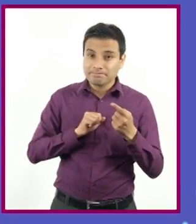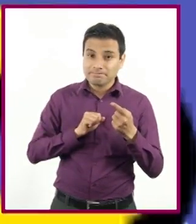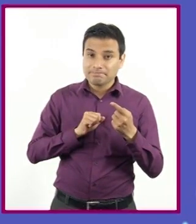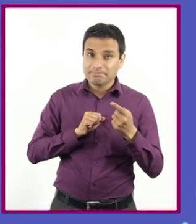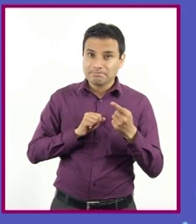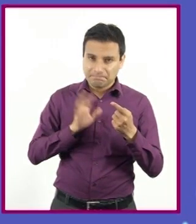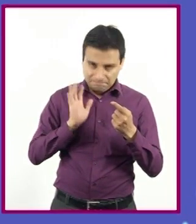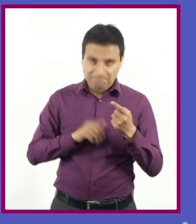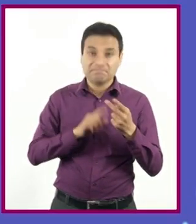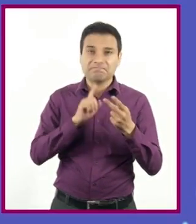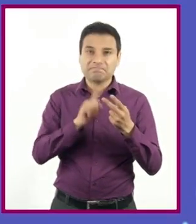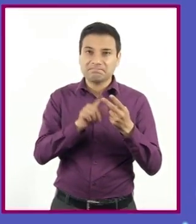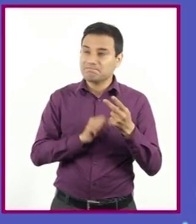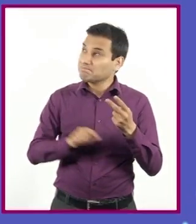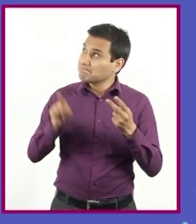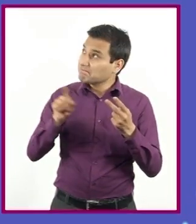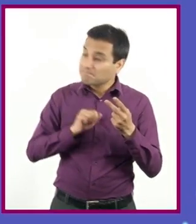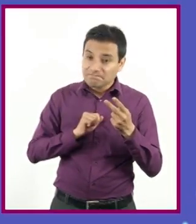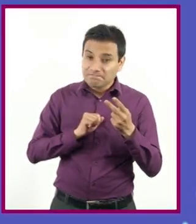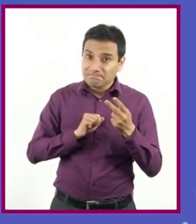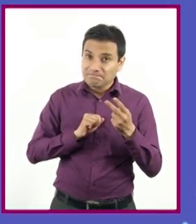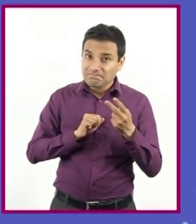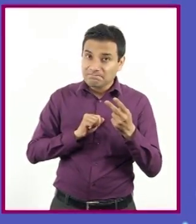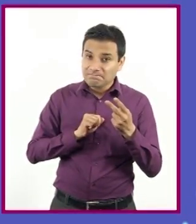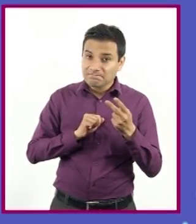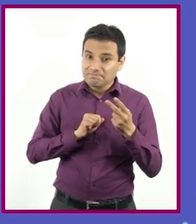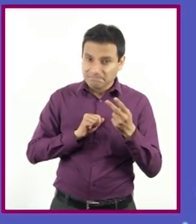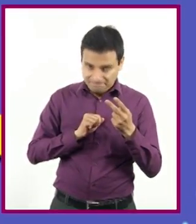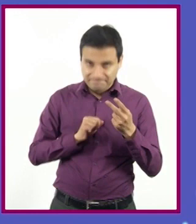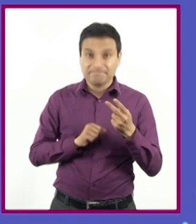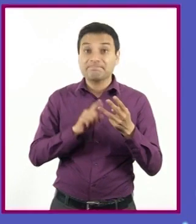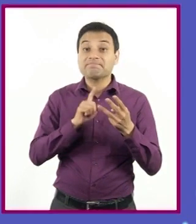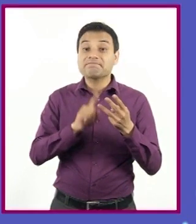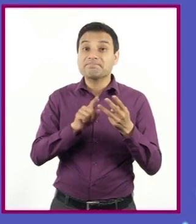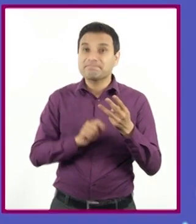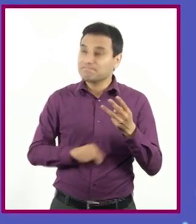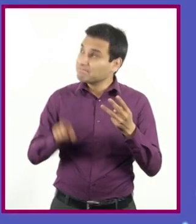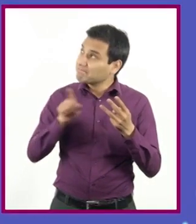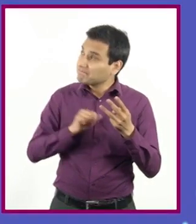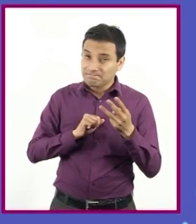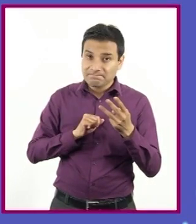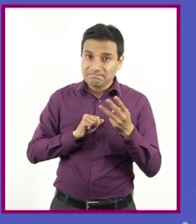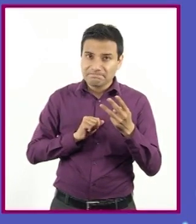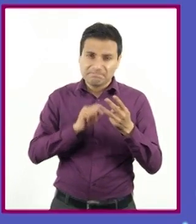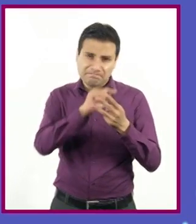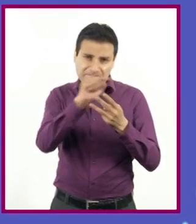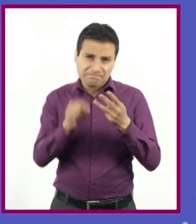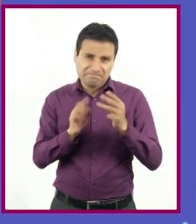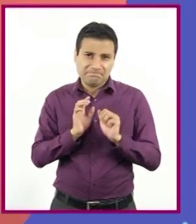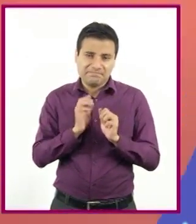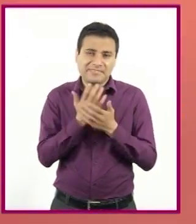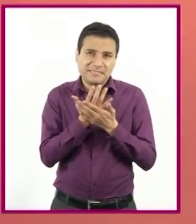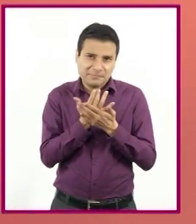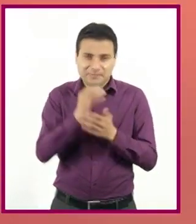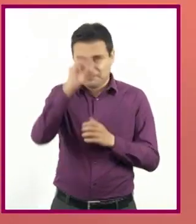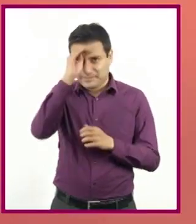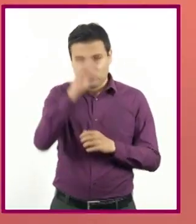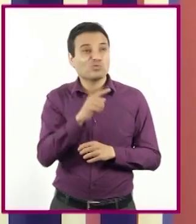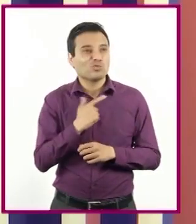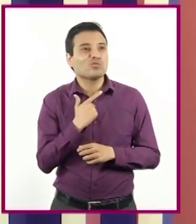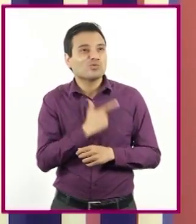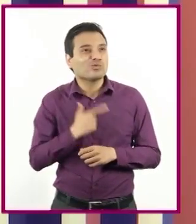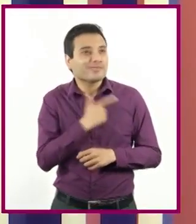pacha. Viaje sonoro, las culturas son oro puro. O Buena Onda, la onda que por el mundo ronda. ¿Cuál le gusta a usted,